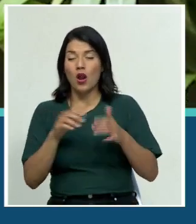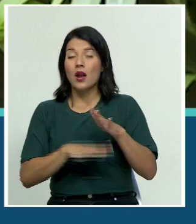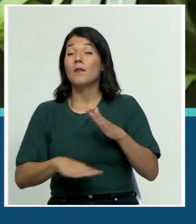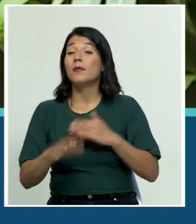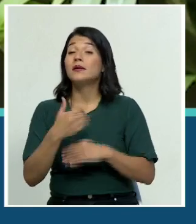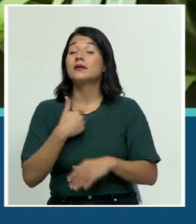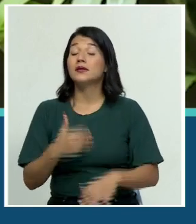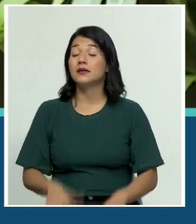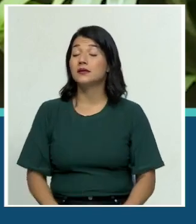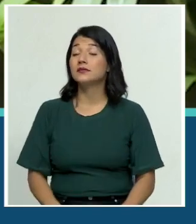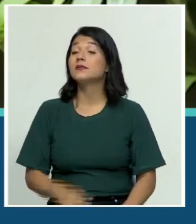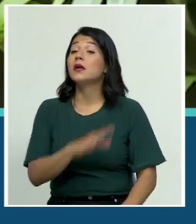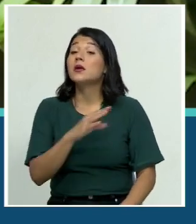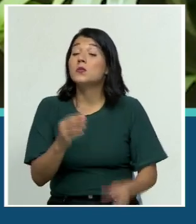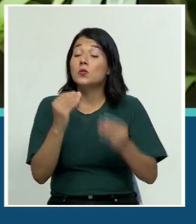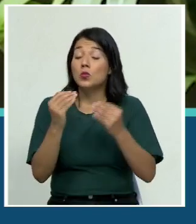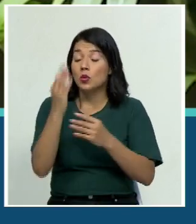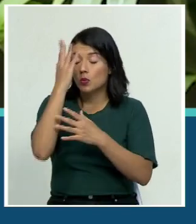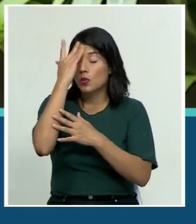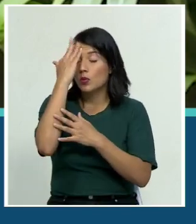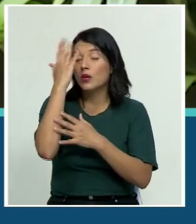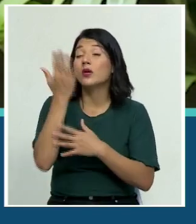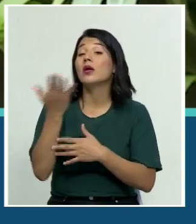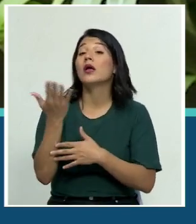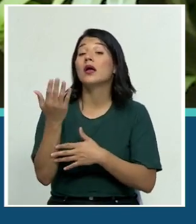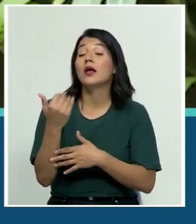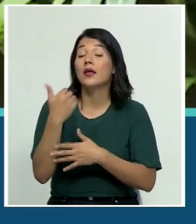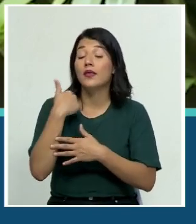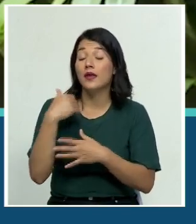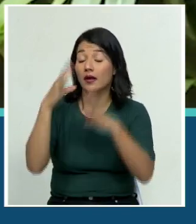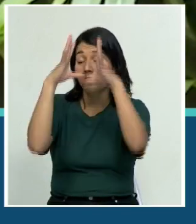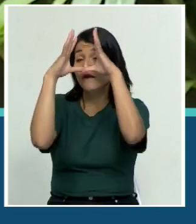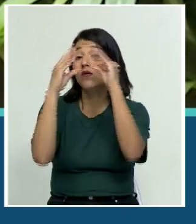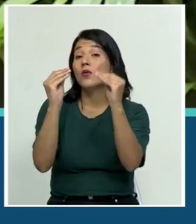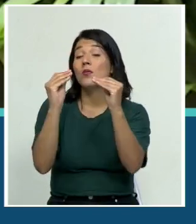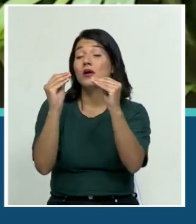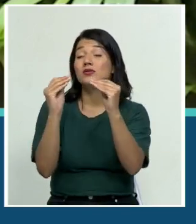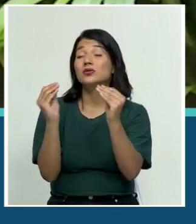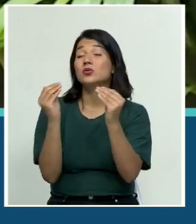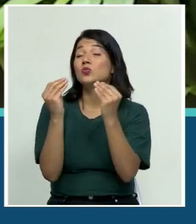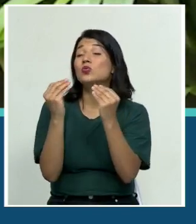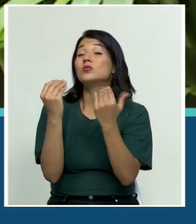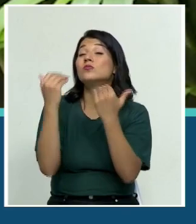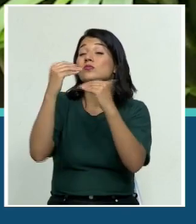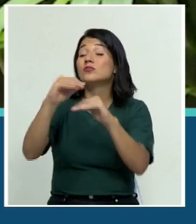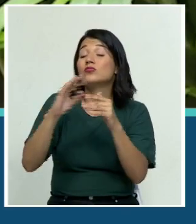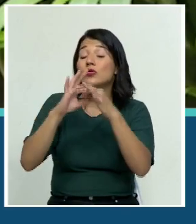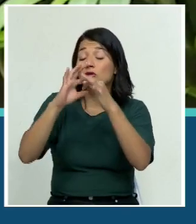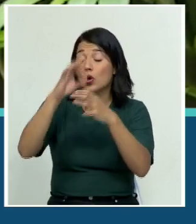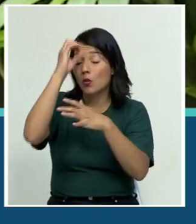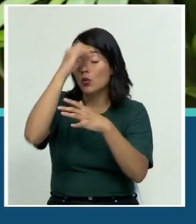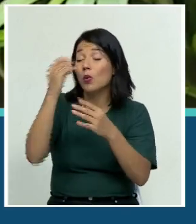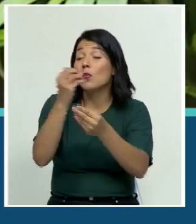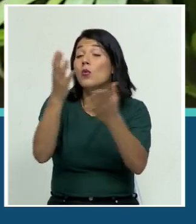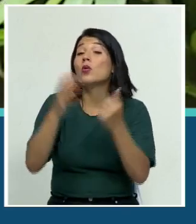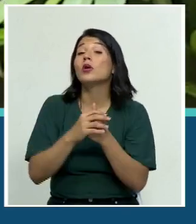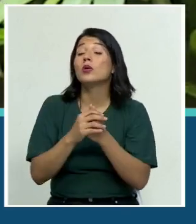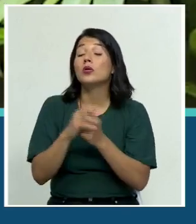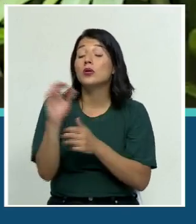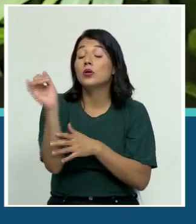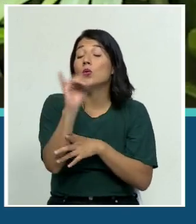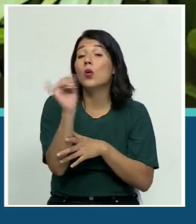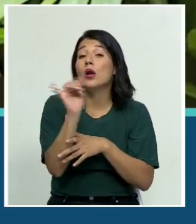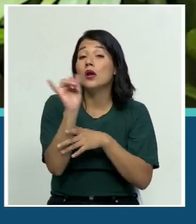Y es muy preocupante que haya información de carácter restrictivo hacia la opinión pública con respecto al por